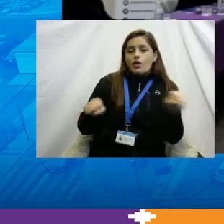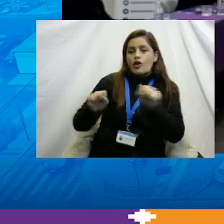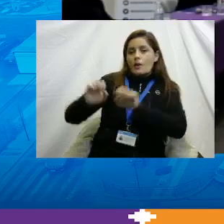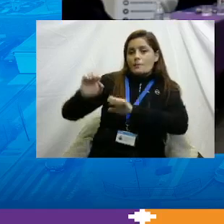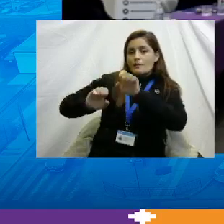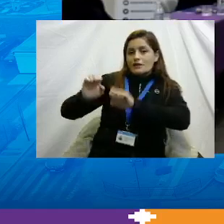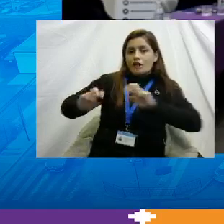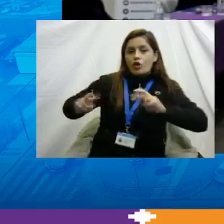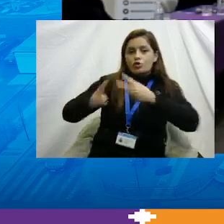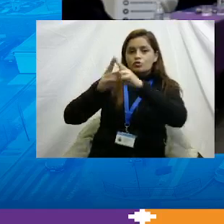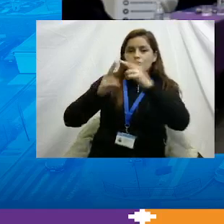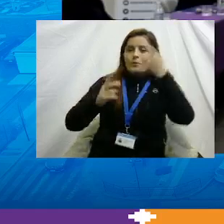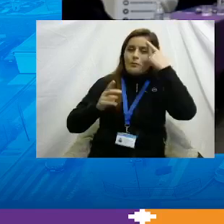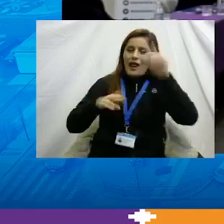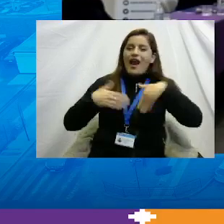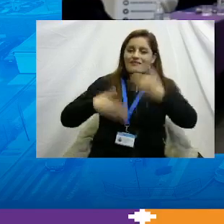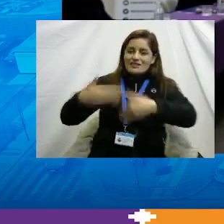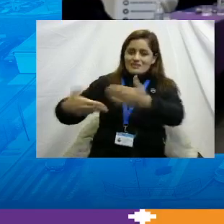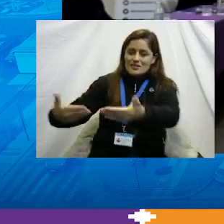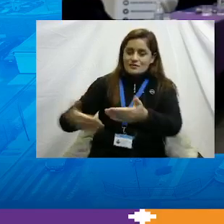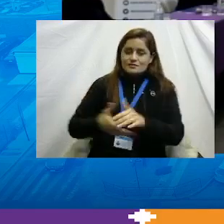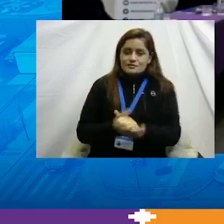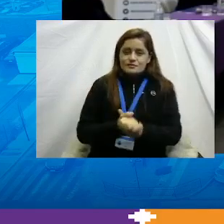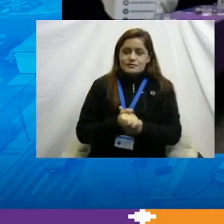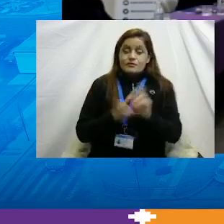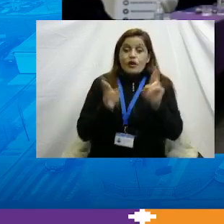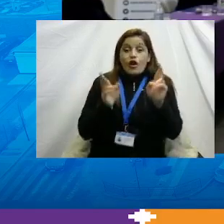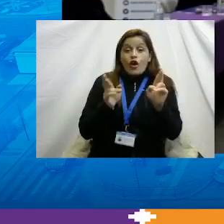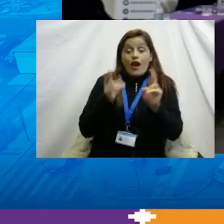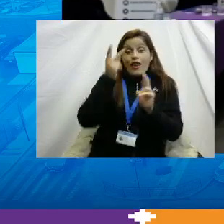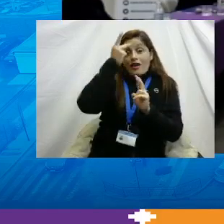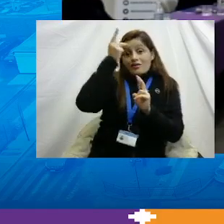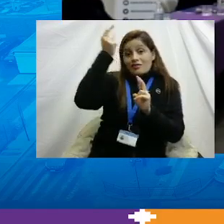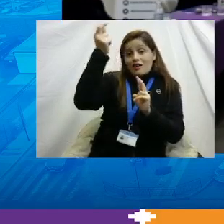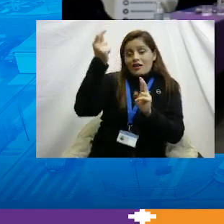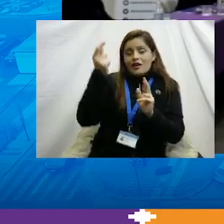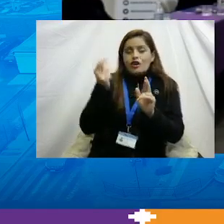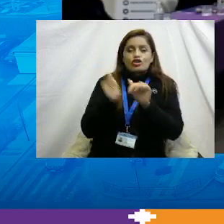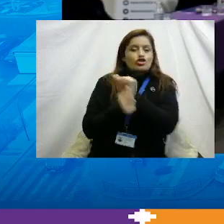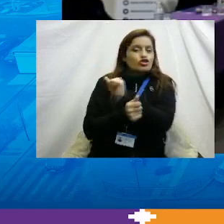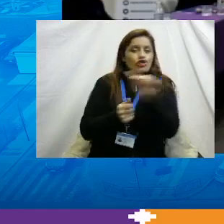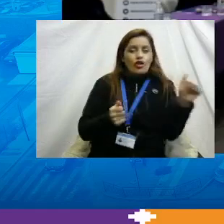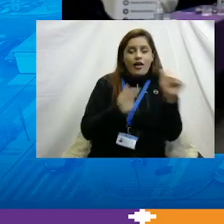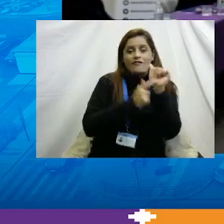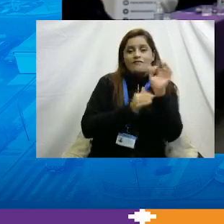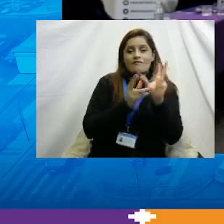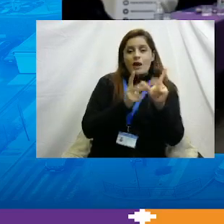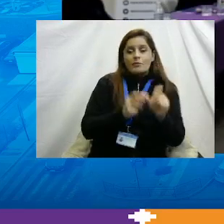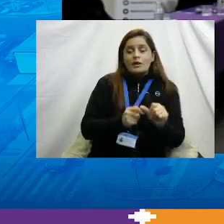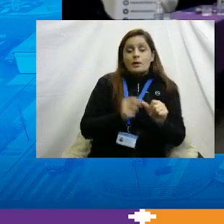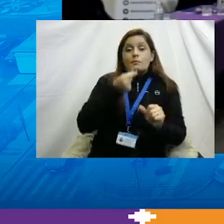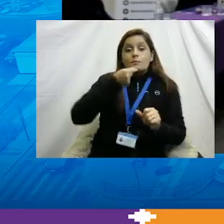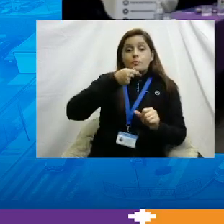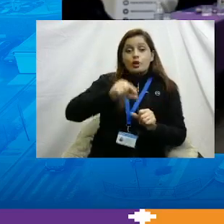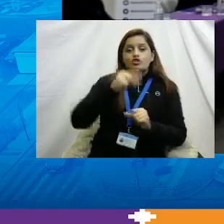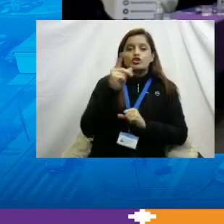contraparte para poder avanzar. O sea, la idea justamente es que todas las familias tengan lo más pronto